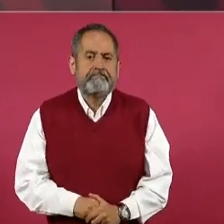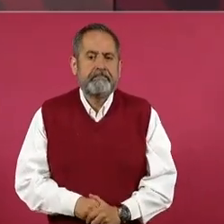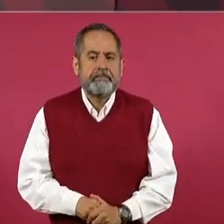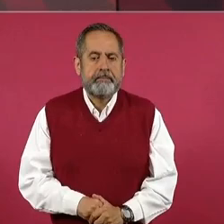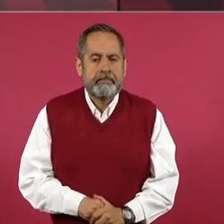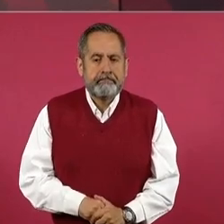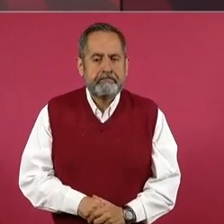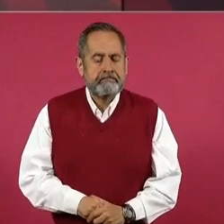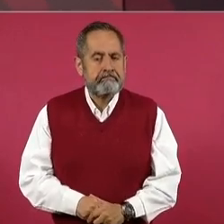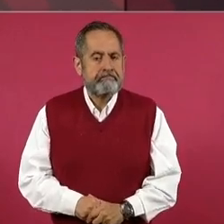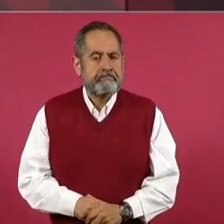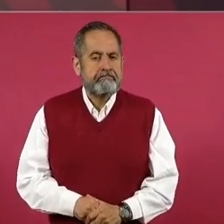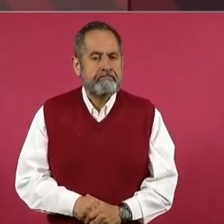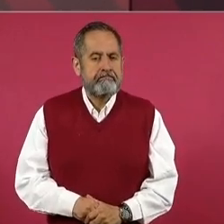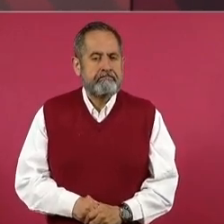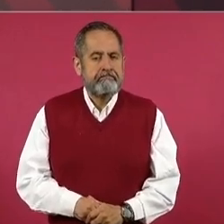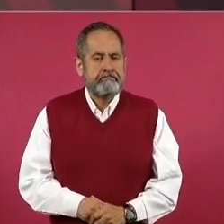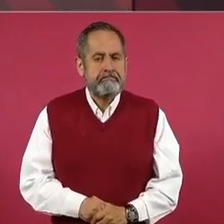tanto